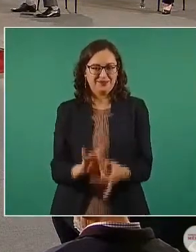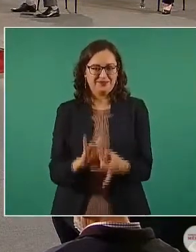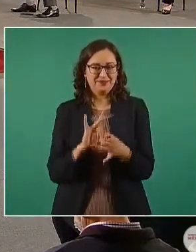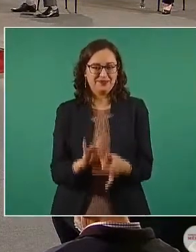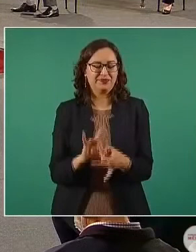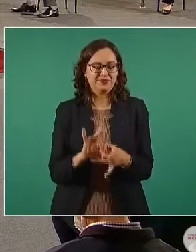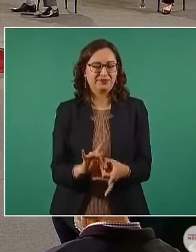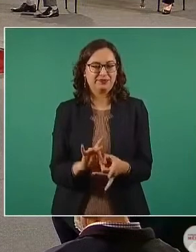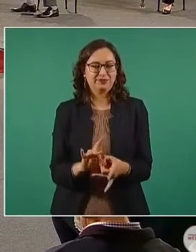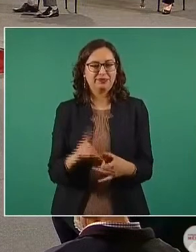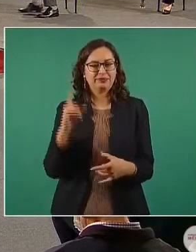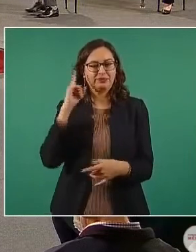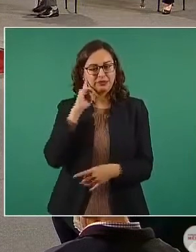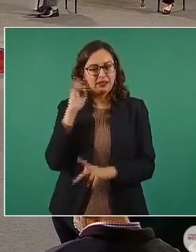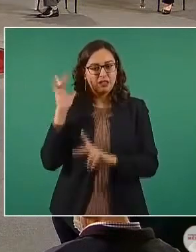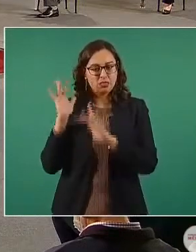el